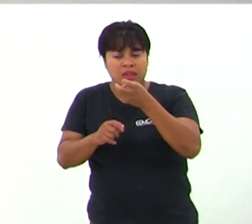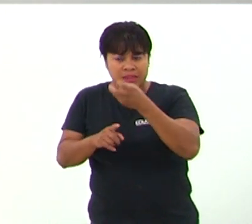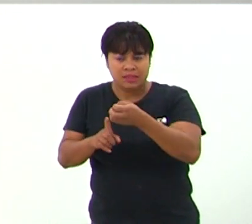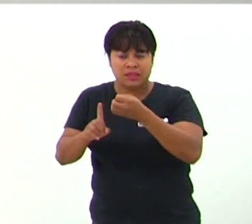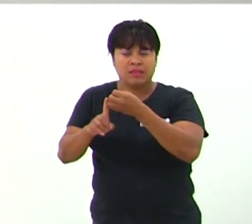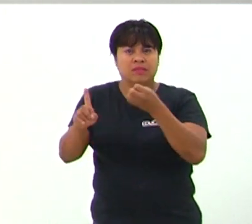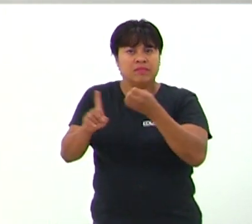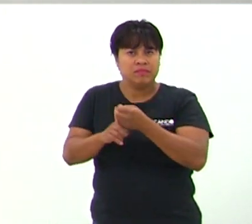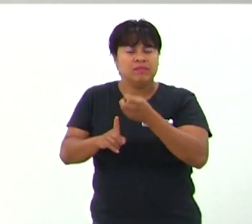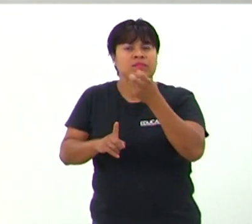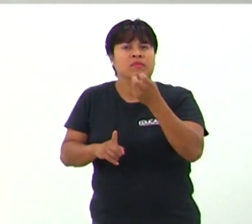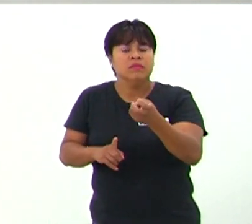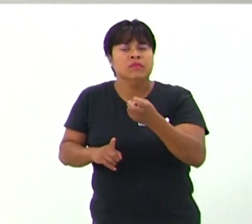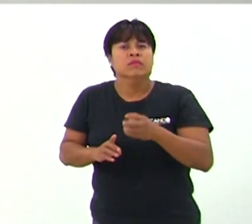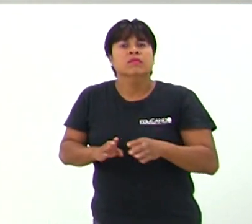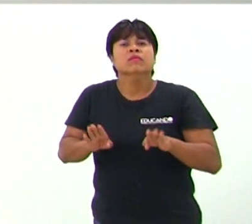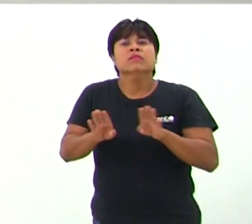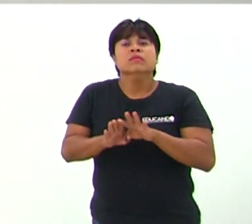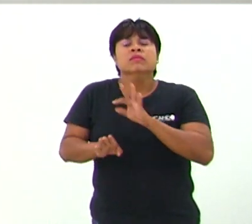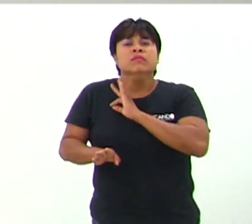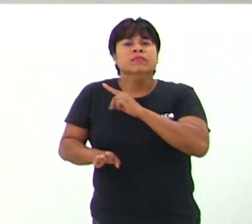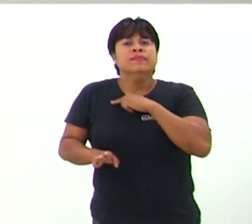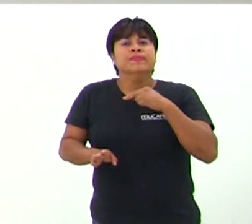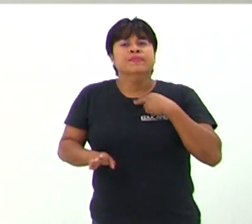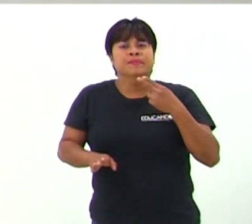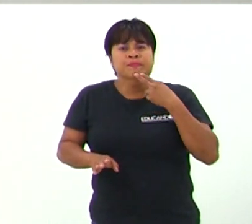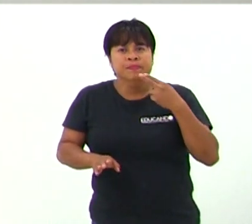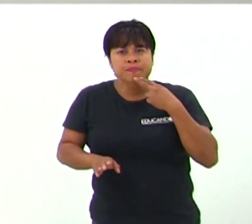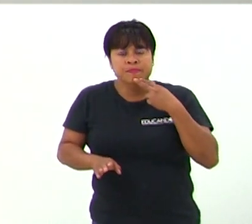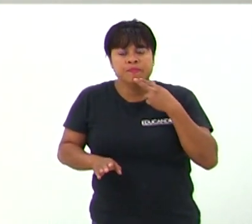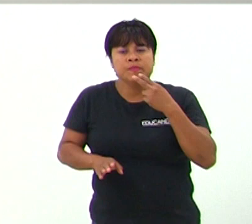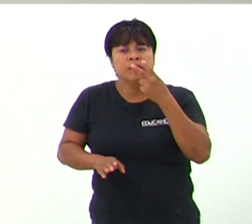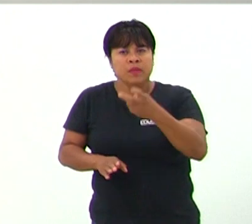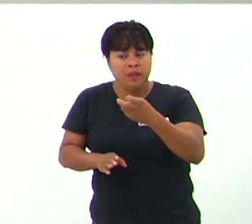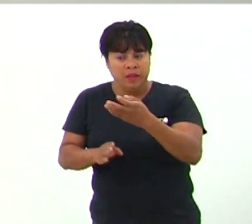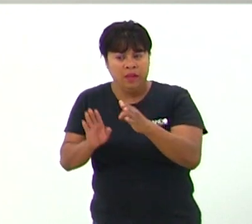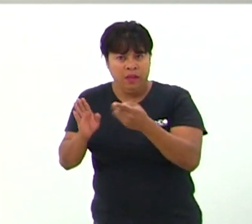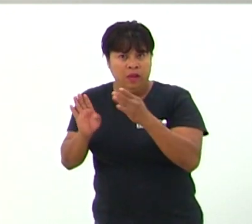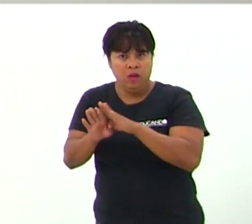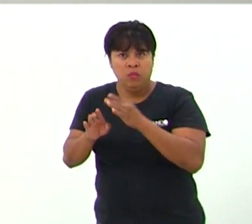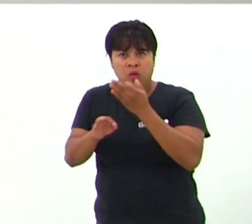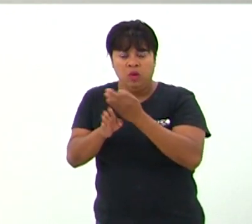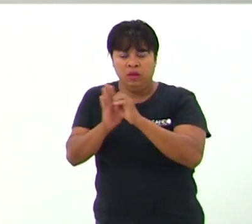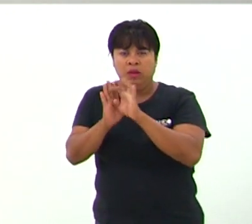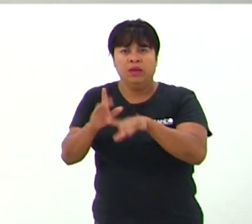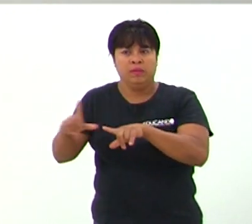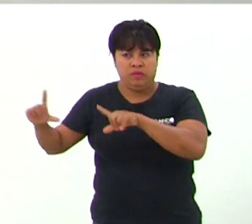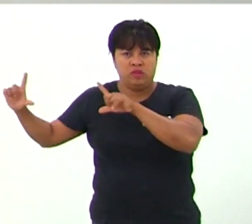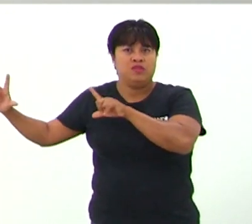y sobre todo cómo poder utilizar y hacer referencias de estas, ¿bien?